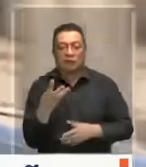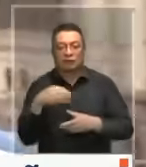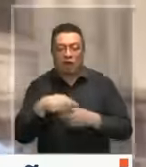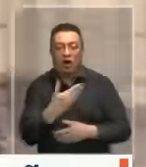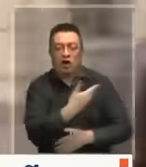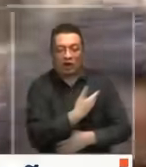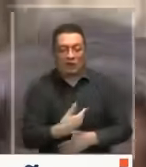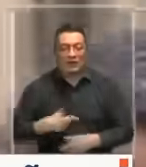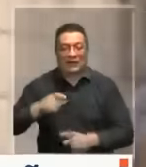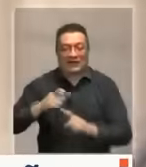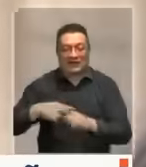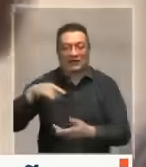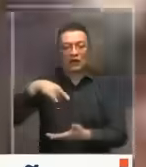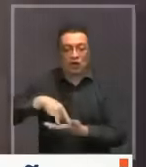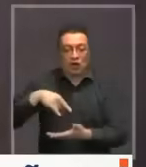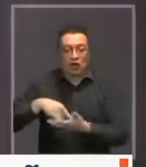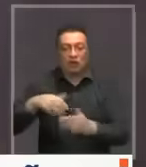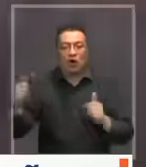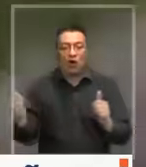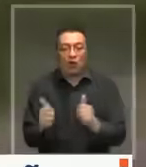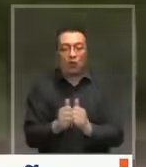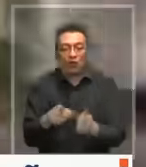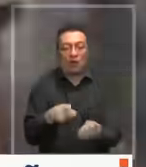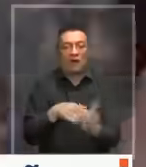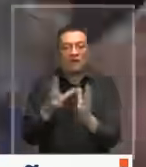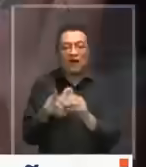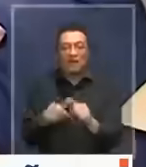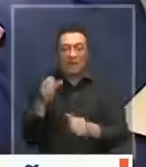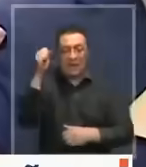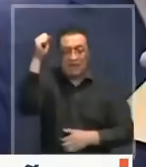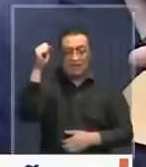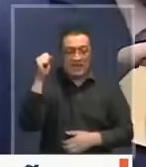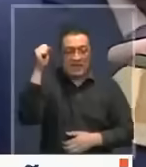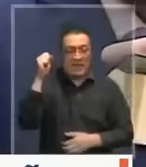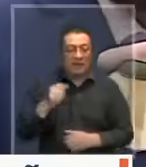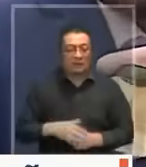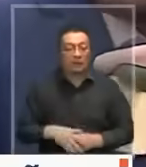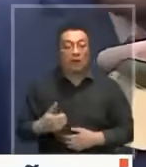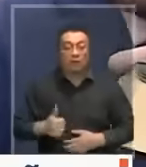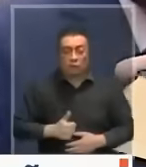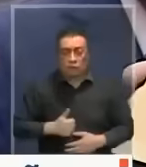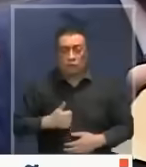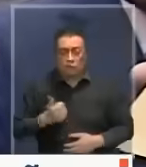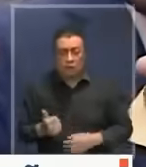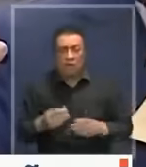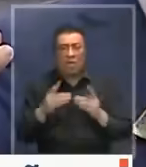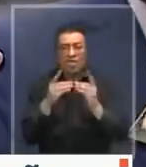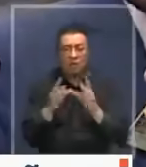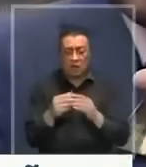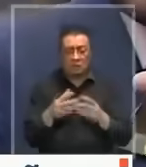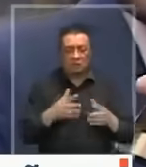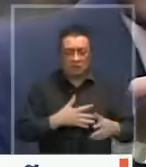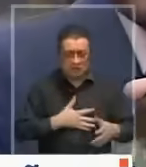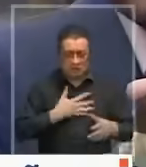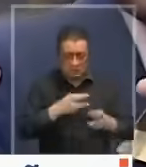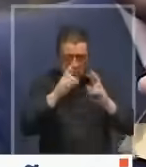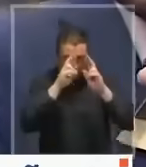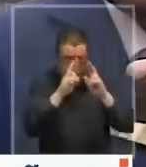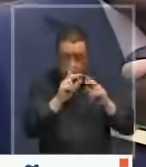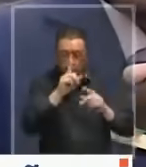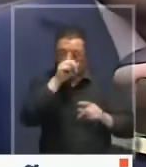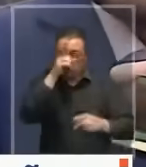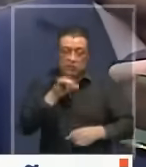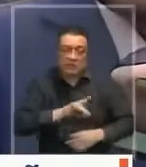al excongreso para estar junto a la familia Piñera Morel. Voluntad democrática, sentido republicano y sobre